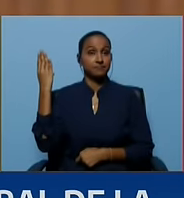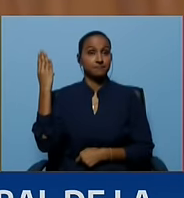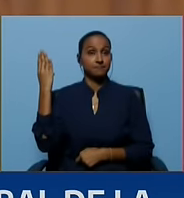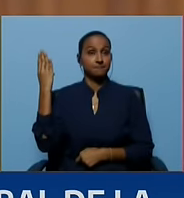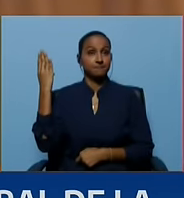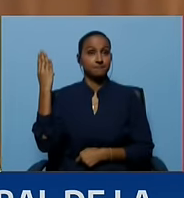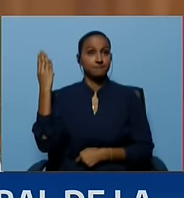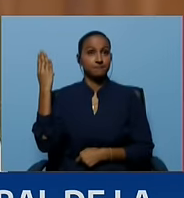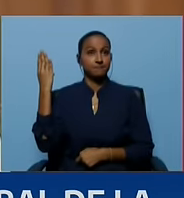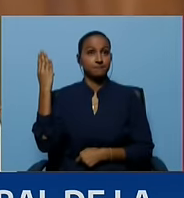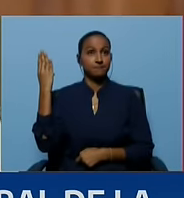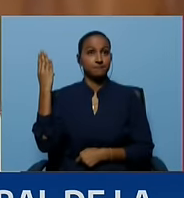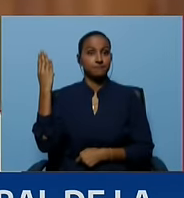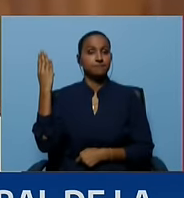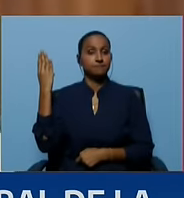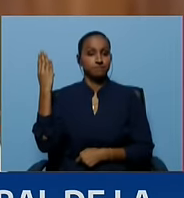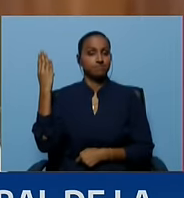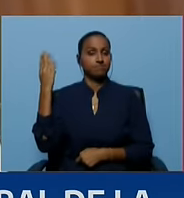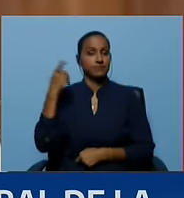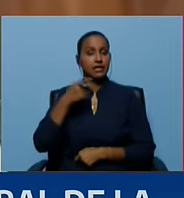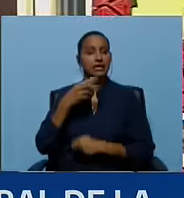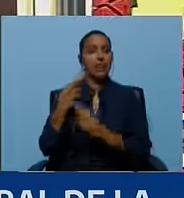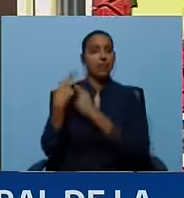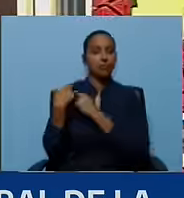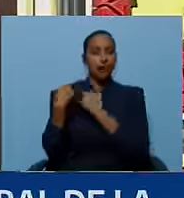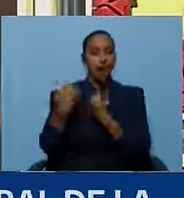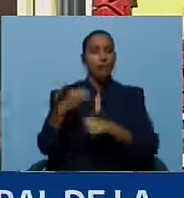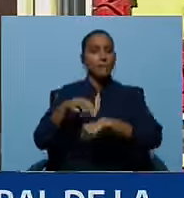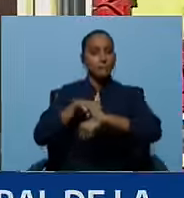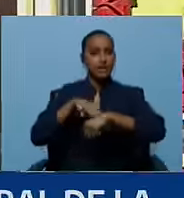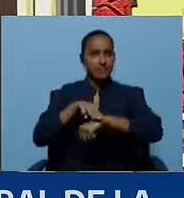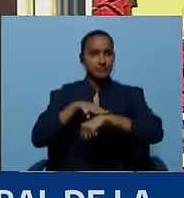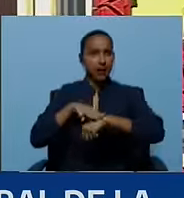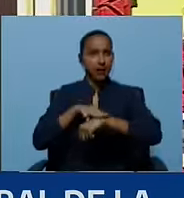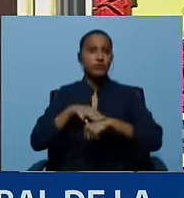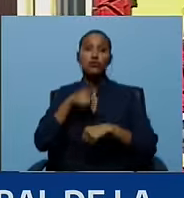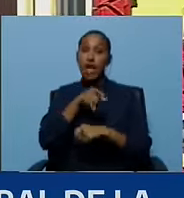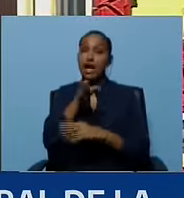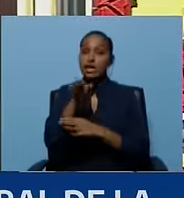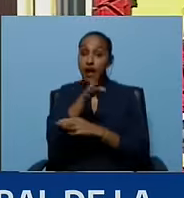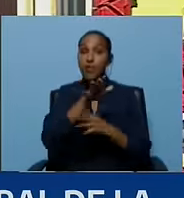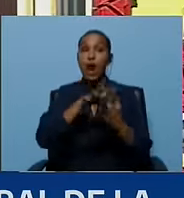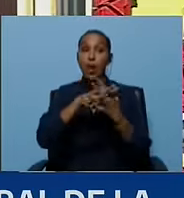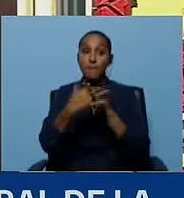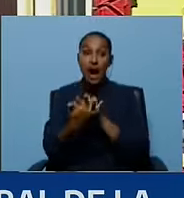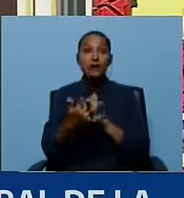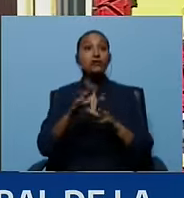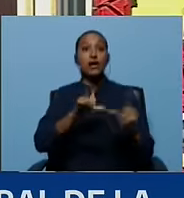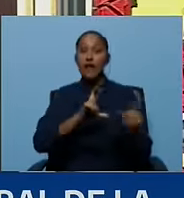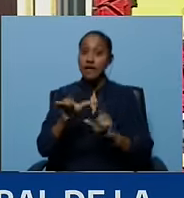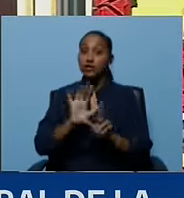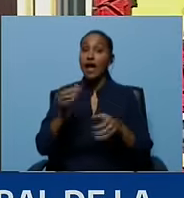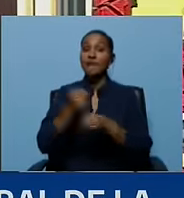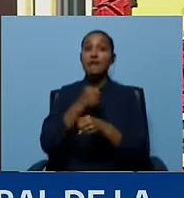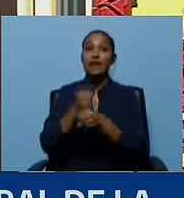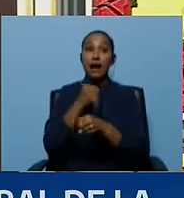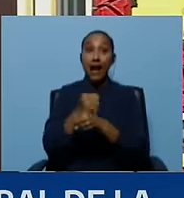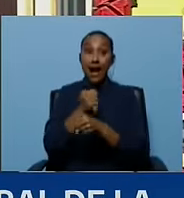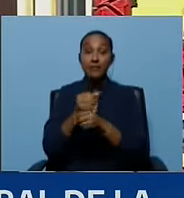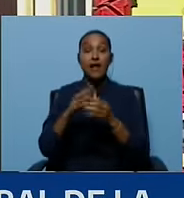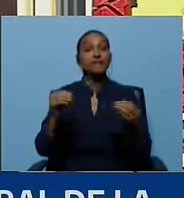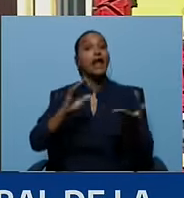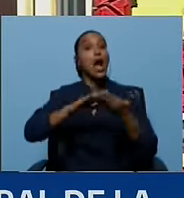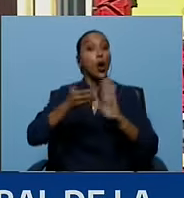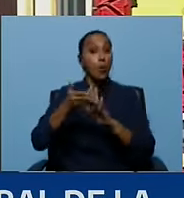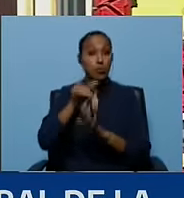abuelos y abuelas desde la base y que está recorriendo barrios. Ya están en los barrios, ya están en las